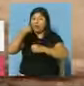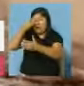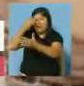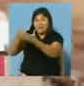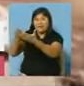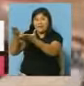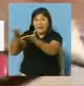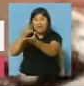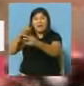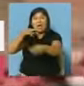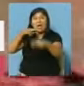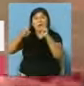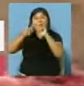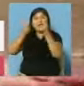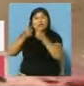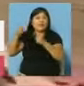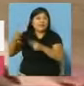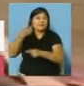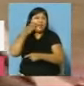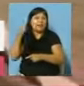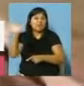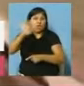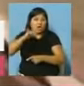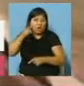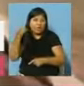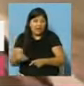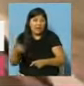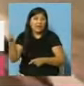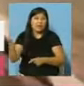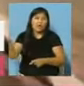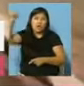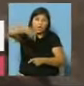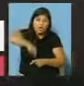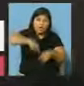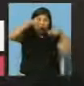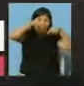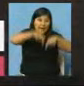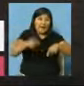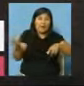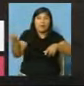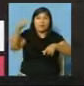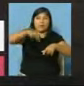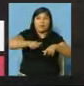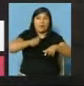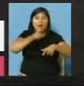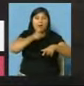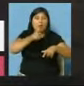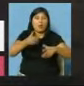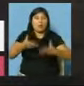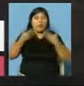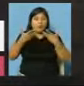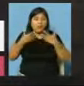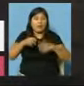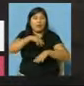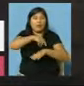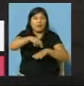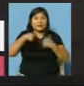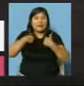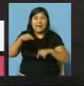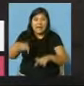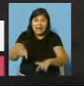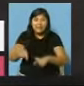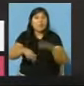también, en donde todas las tardes los chicos se juntan acá a bañarse, y hay niños muy pequeños. La verdad que implica